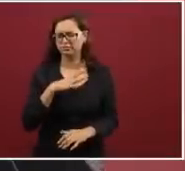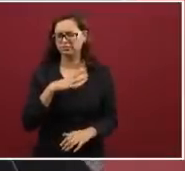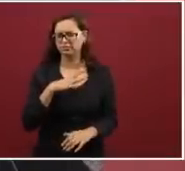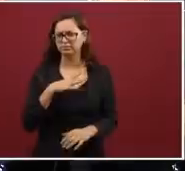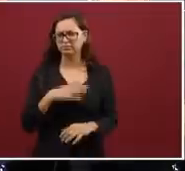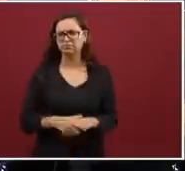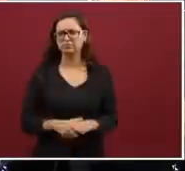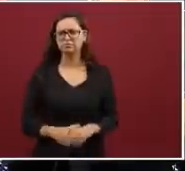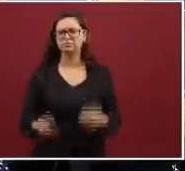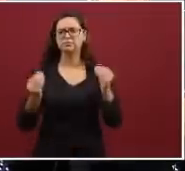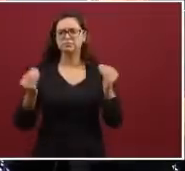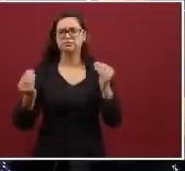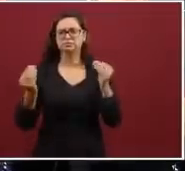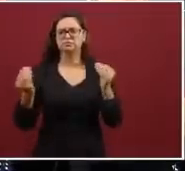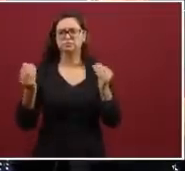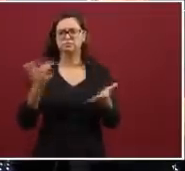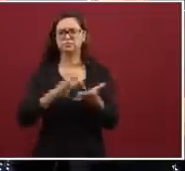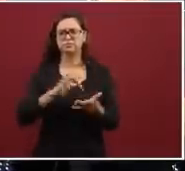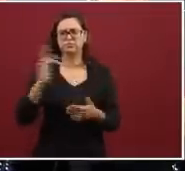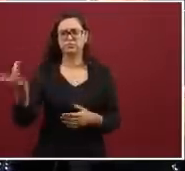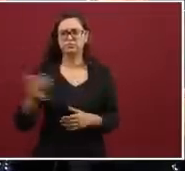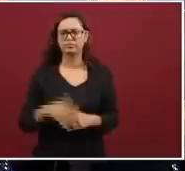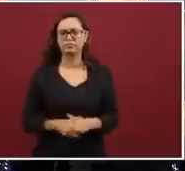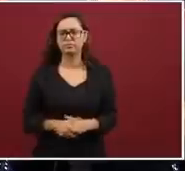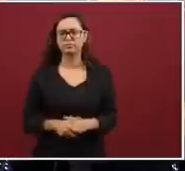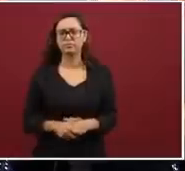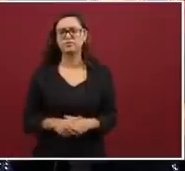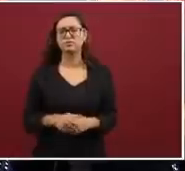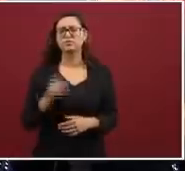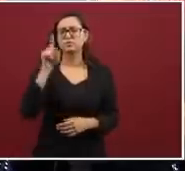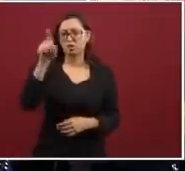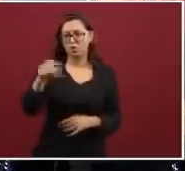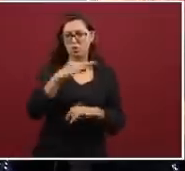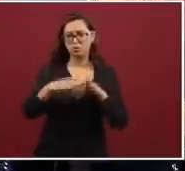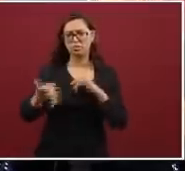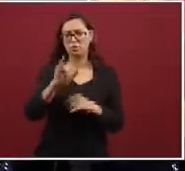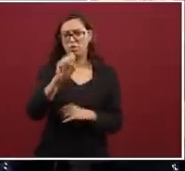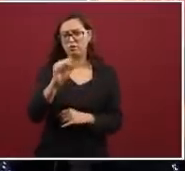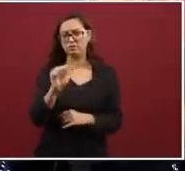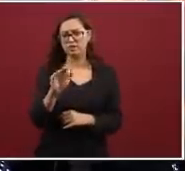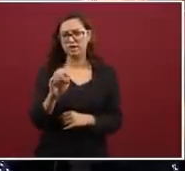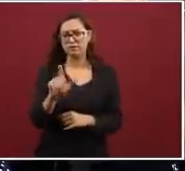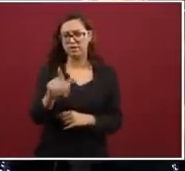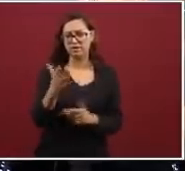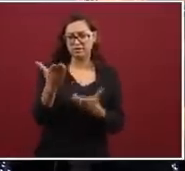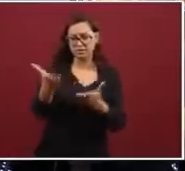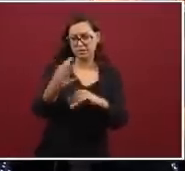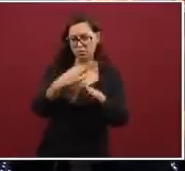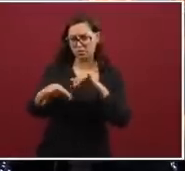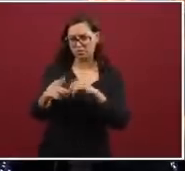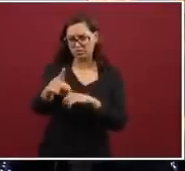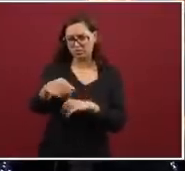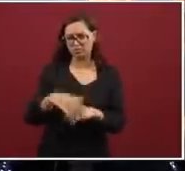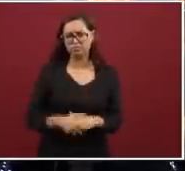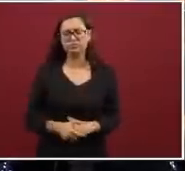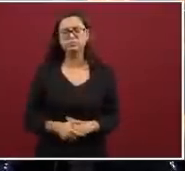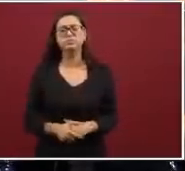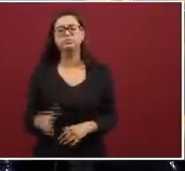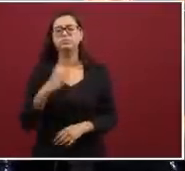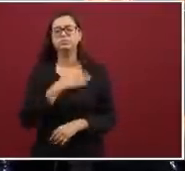Muy bien, muchas gracias. A ver, Isabel, contigo terminamos. Gracias, presidente. Gracias. Buenos días a